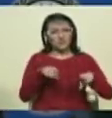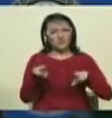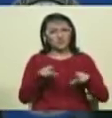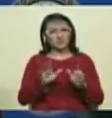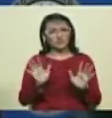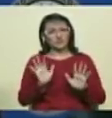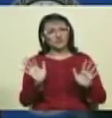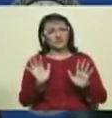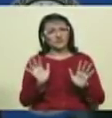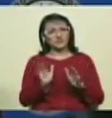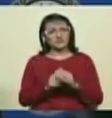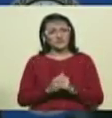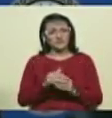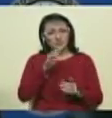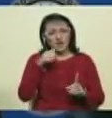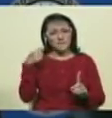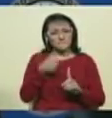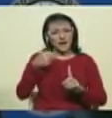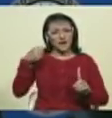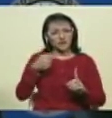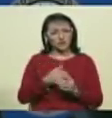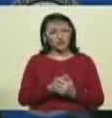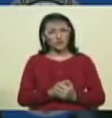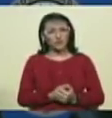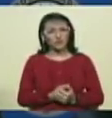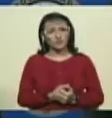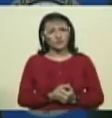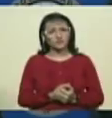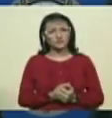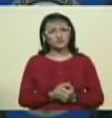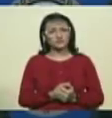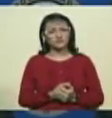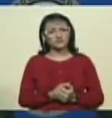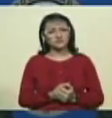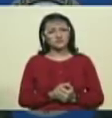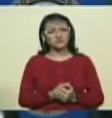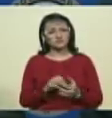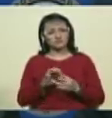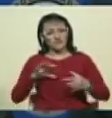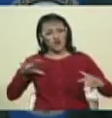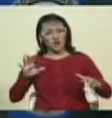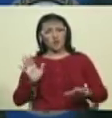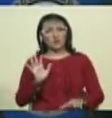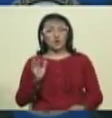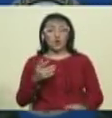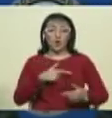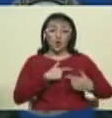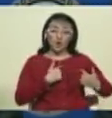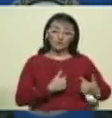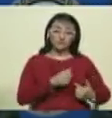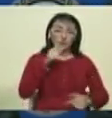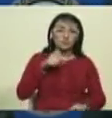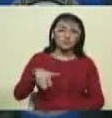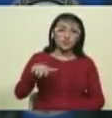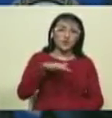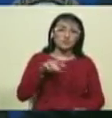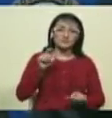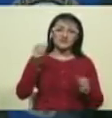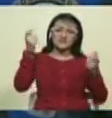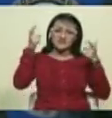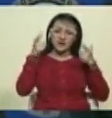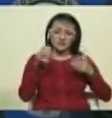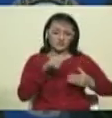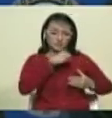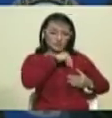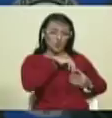tiene ningún impacto para nosotros ese tipo de aislamiento. Nosotros estamos en el corazón de los pueblos. El comandante Chávez se sembró en el